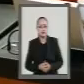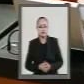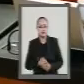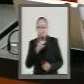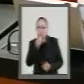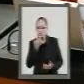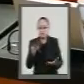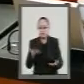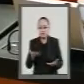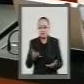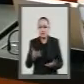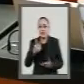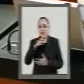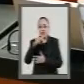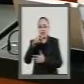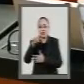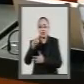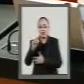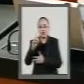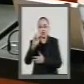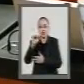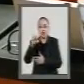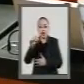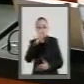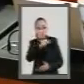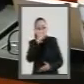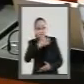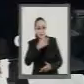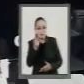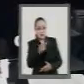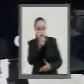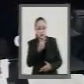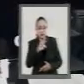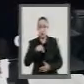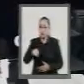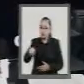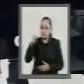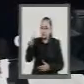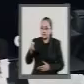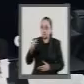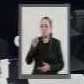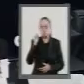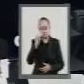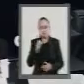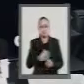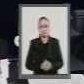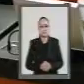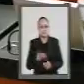senador Gerardo Flores, sí. Gerardo Flores, si acepta una pregunta. ¿Acepta la pregunta, senador Flores? Sí, señor presidente.